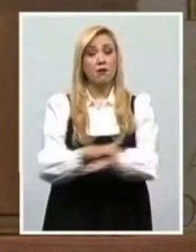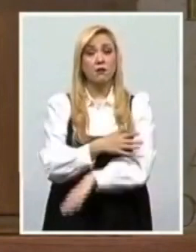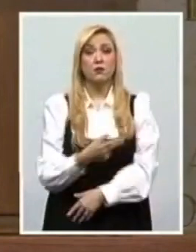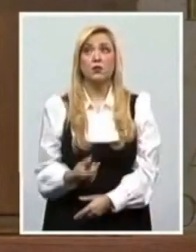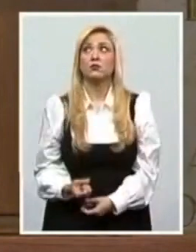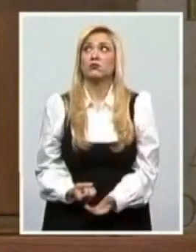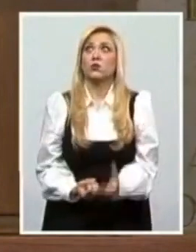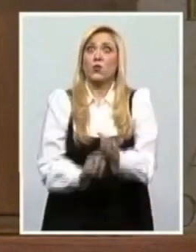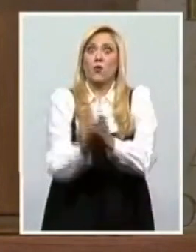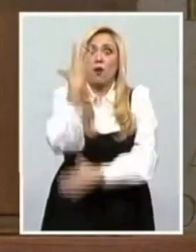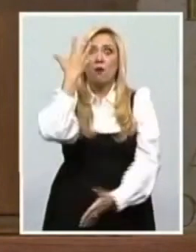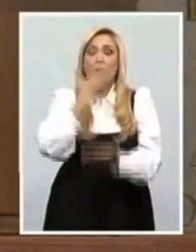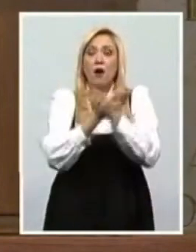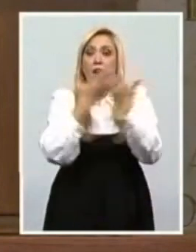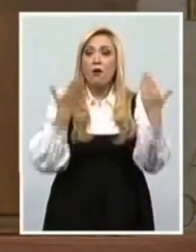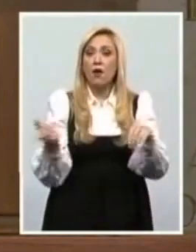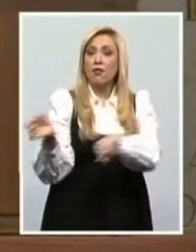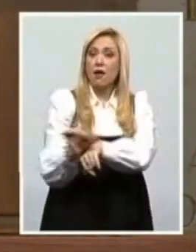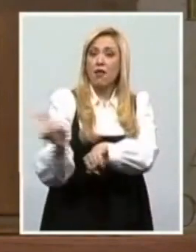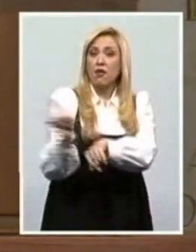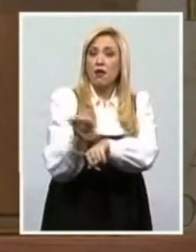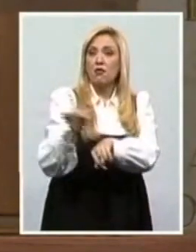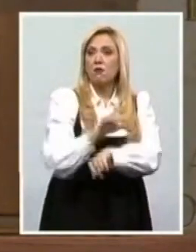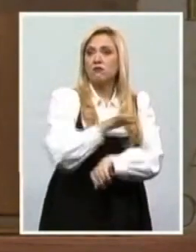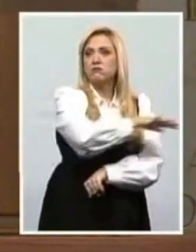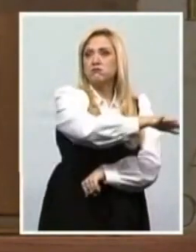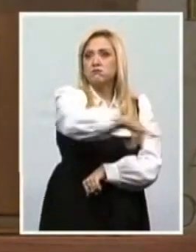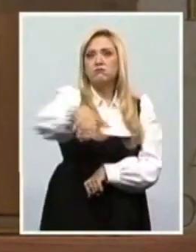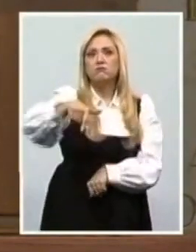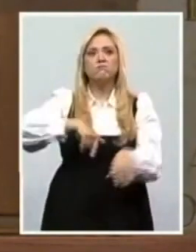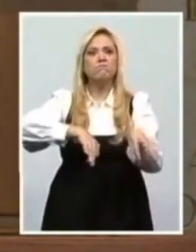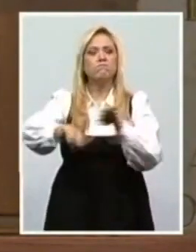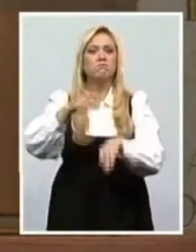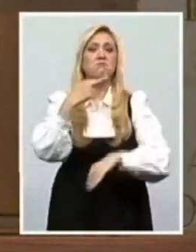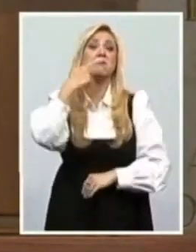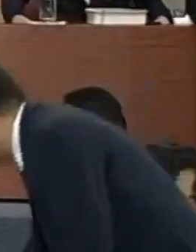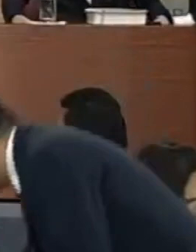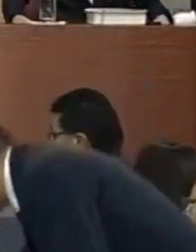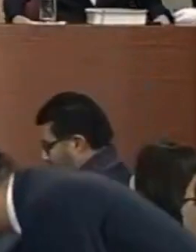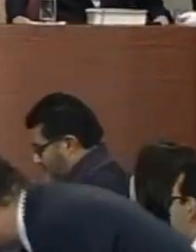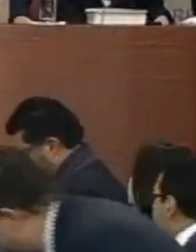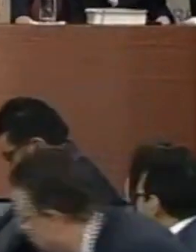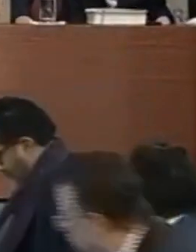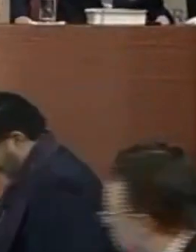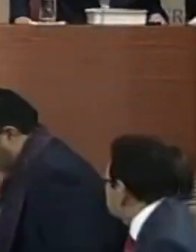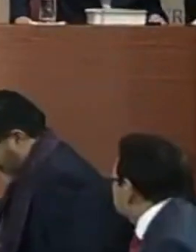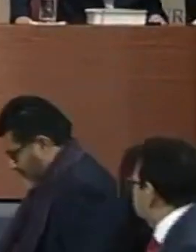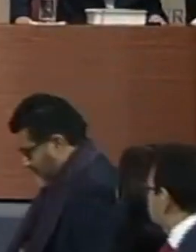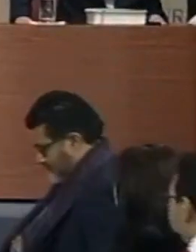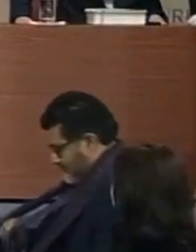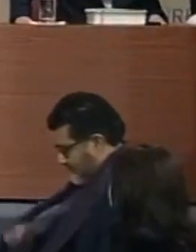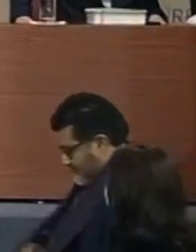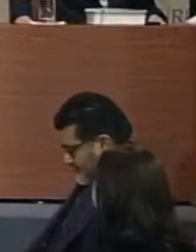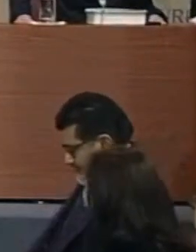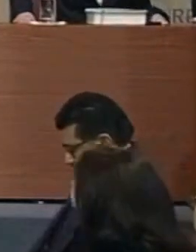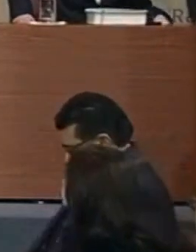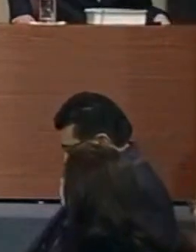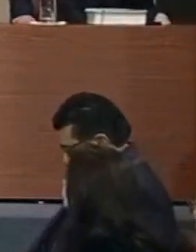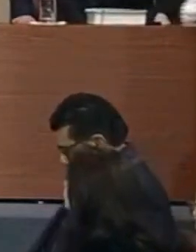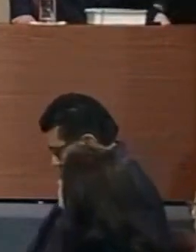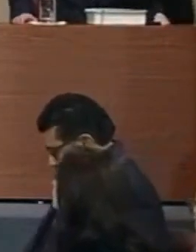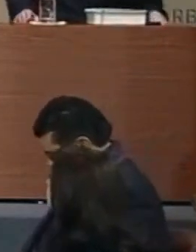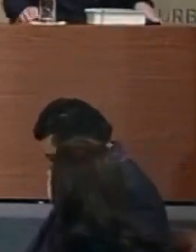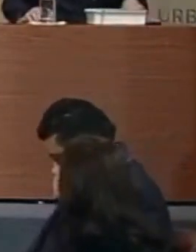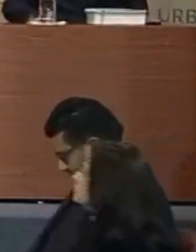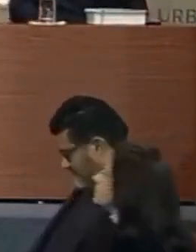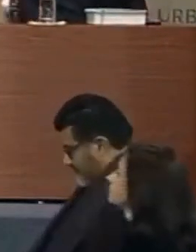los días a nivel estructural en nuestro sistema de justicia. Lo consiguió, dijo, mediante la imposición de sanciones ejemplares